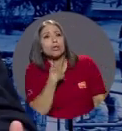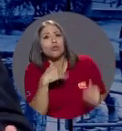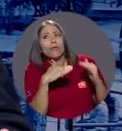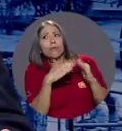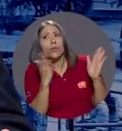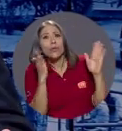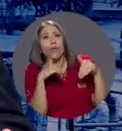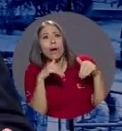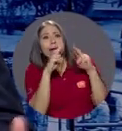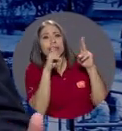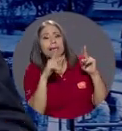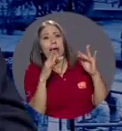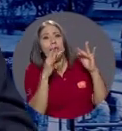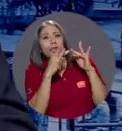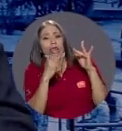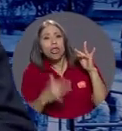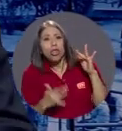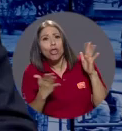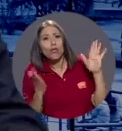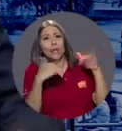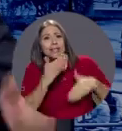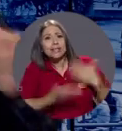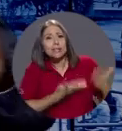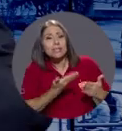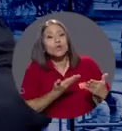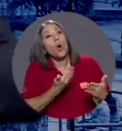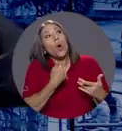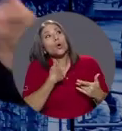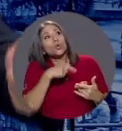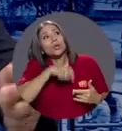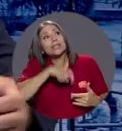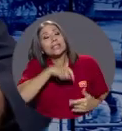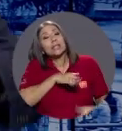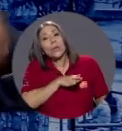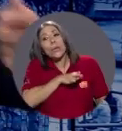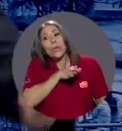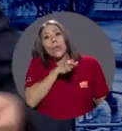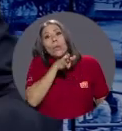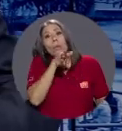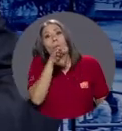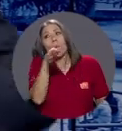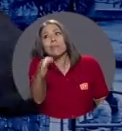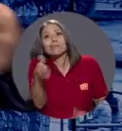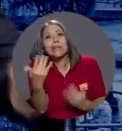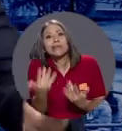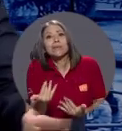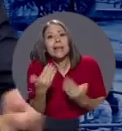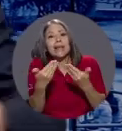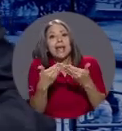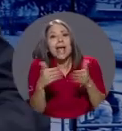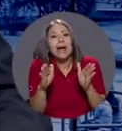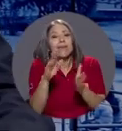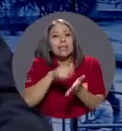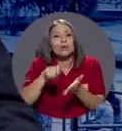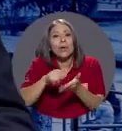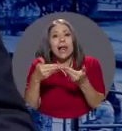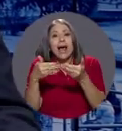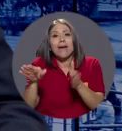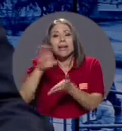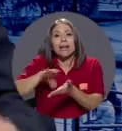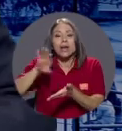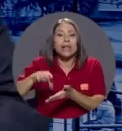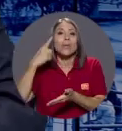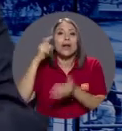no tenemos ese servicio, o tengo que desplazarme, esperar a que abran la escuela, que abran el colegio del